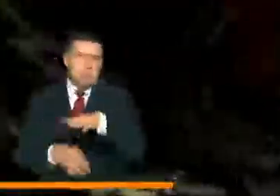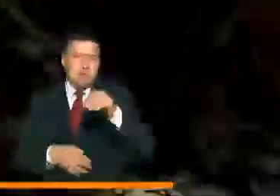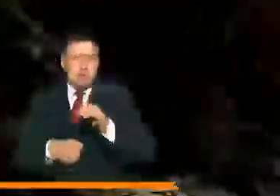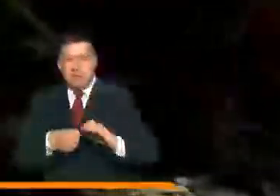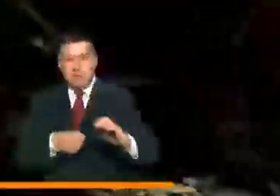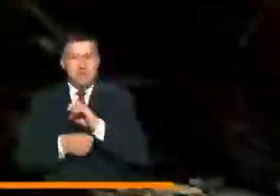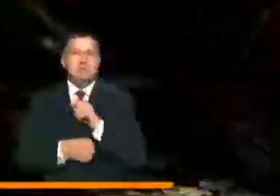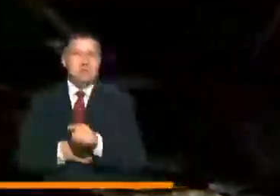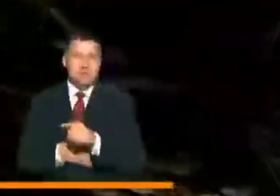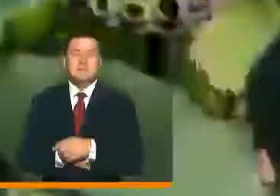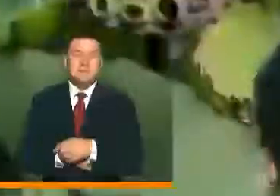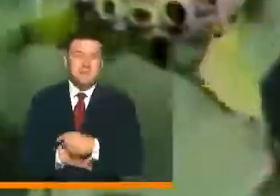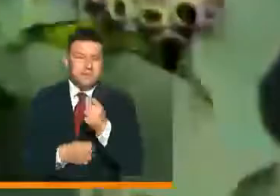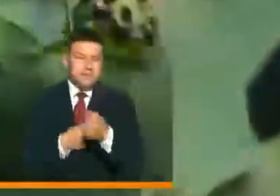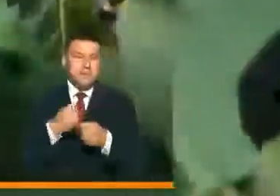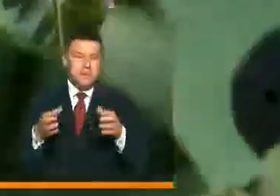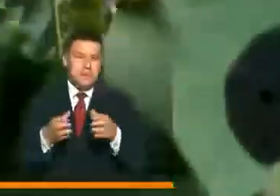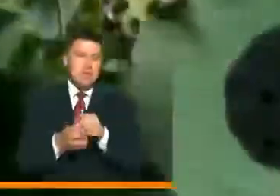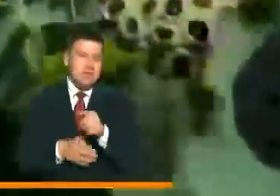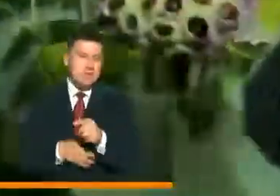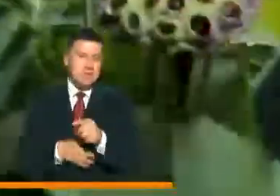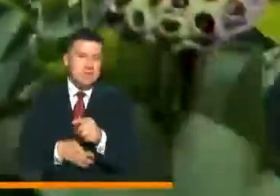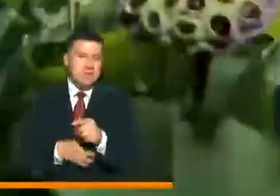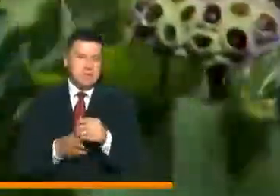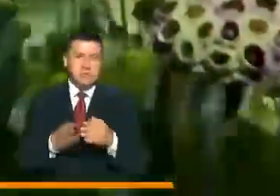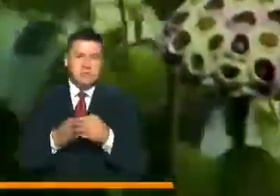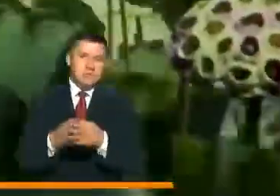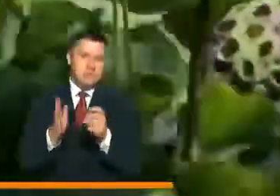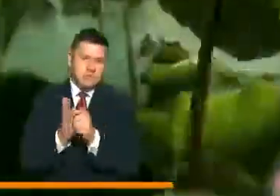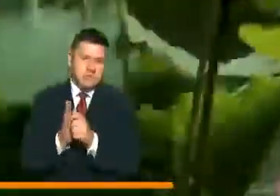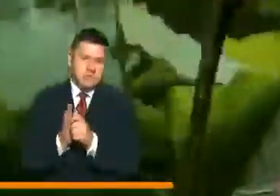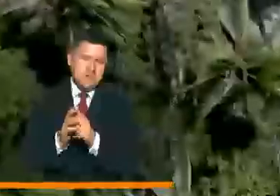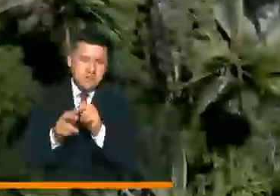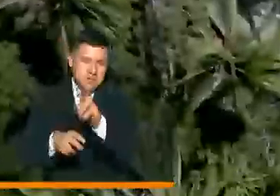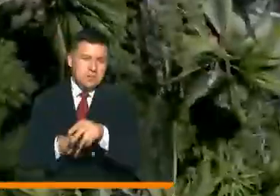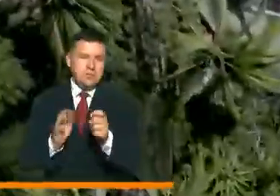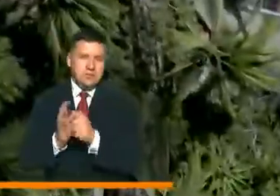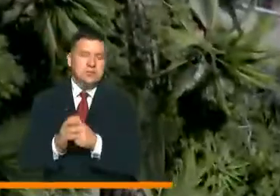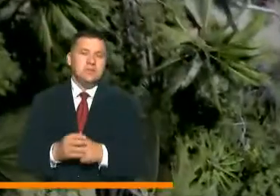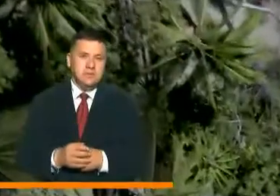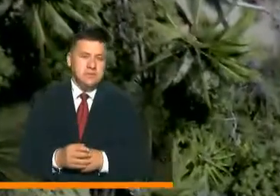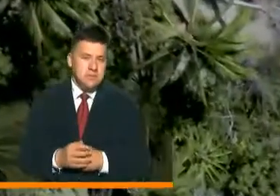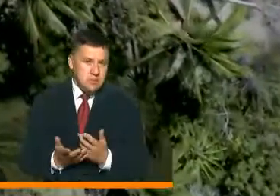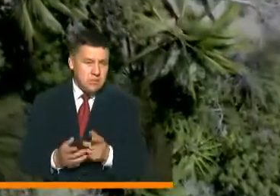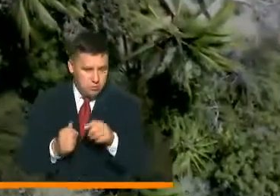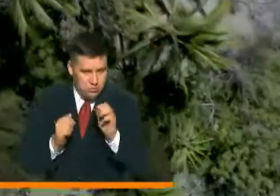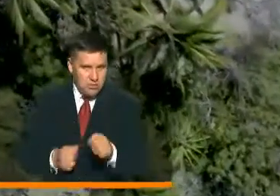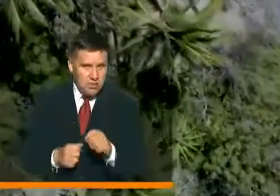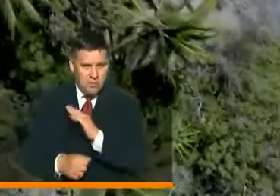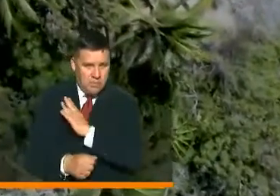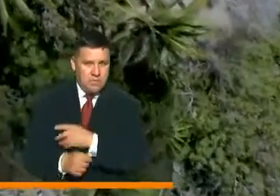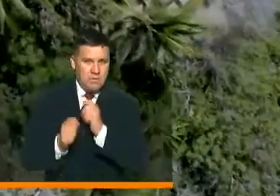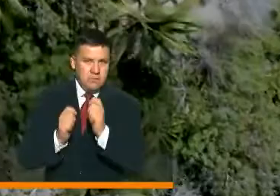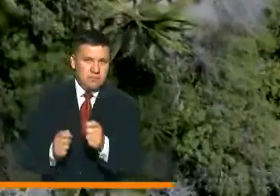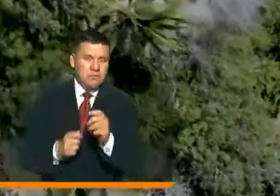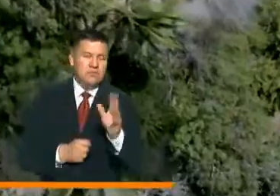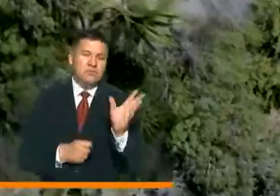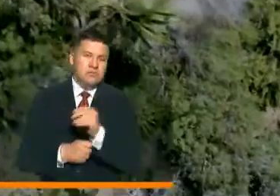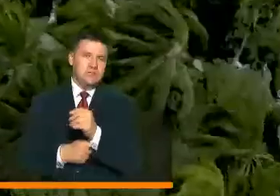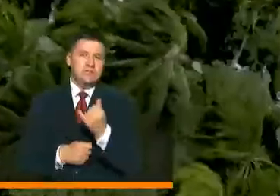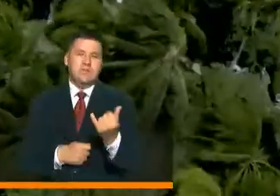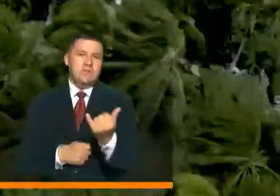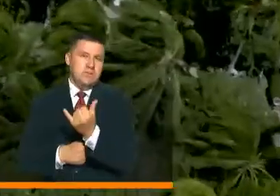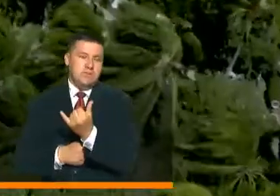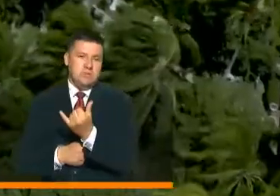ciudad no solamente es comercial, no solamente es puerto, no solamente es dragar para que haya un puerto, sino que también podemos potencializar todo lo que